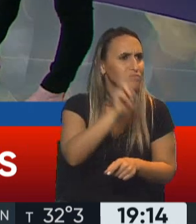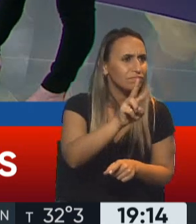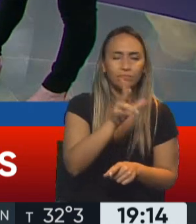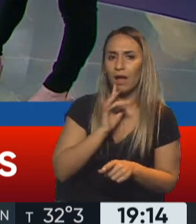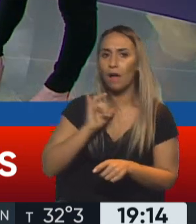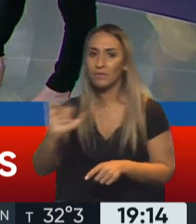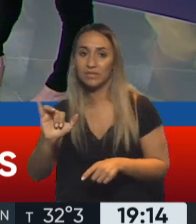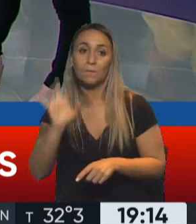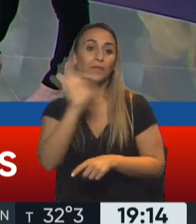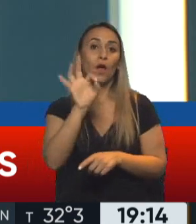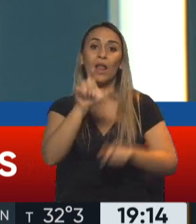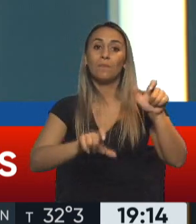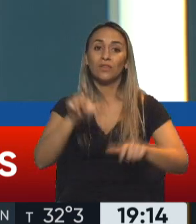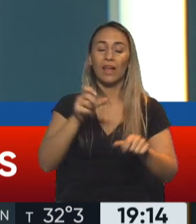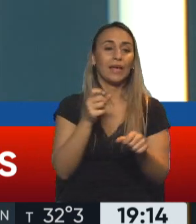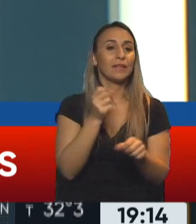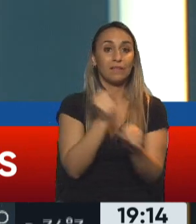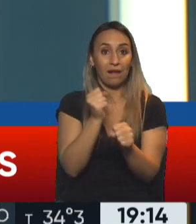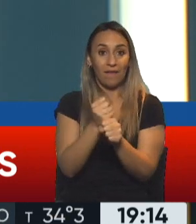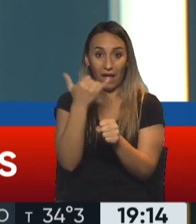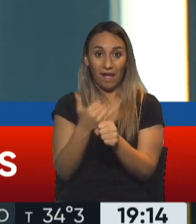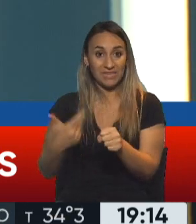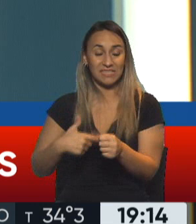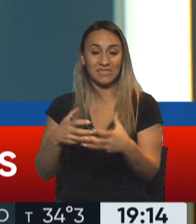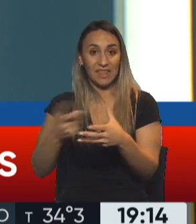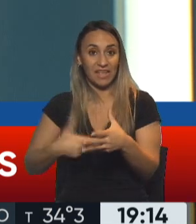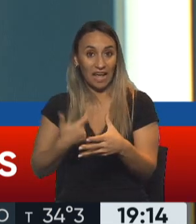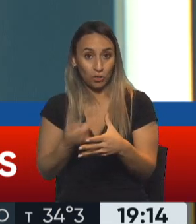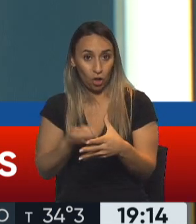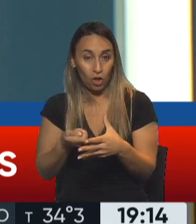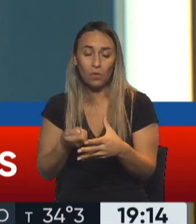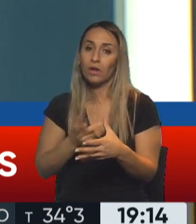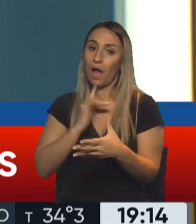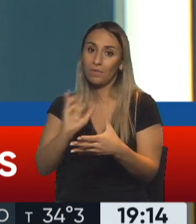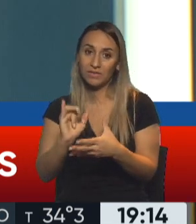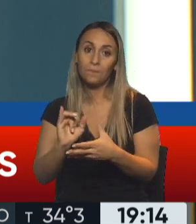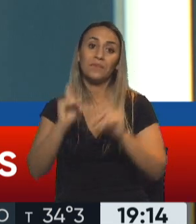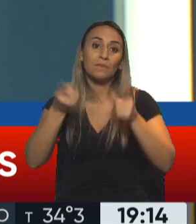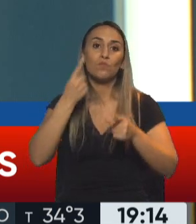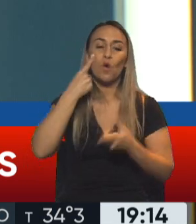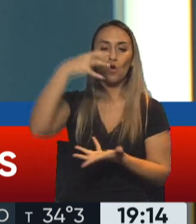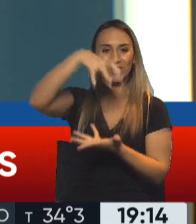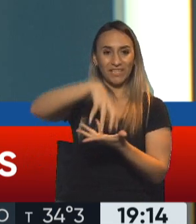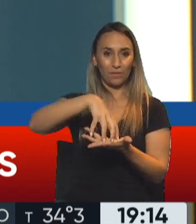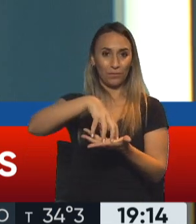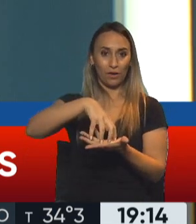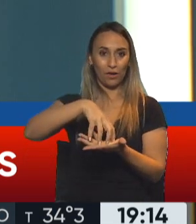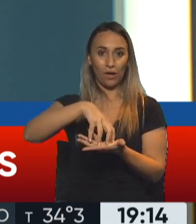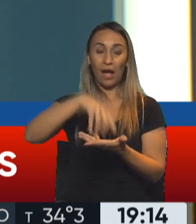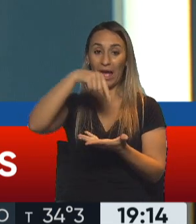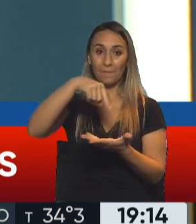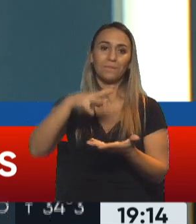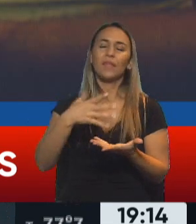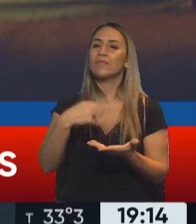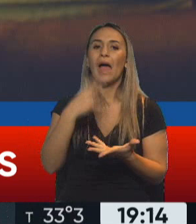laburo, lo cuentan en los sindicatos. Un gran aglutinador de denuncias son los municipios, pero los municipios no, digamos, no... Habrá que activar